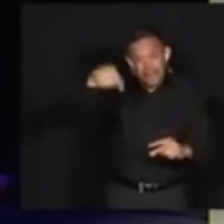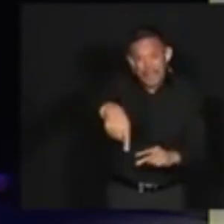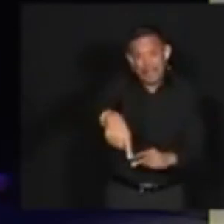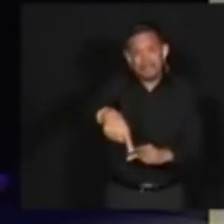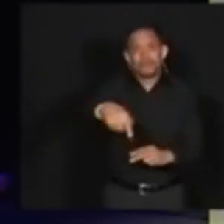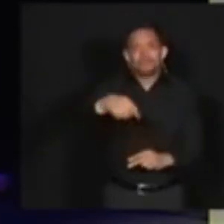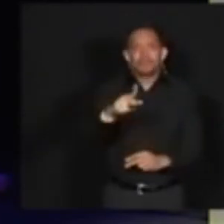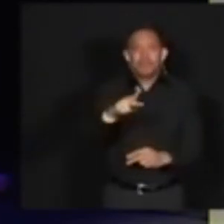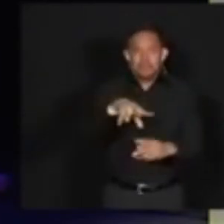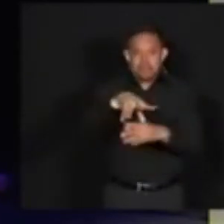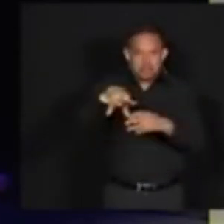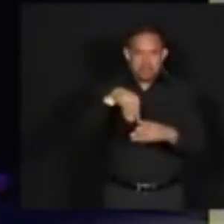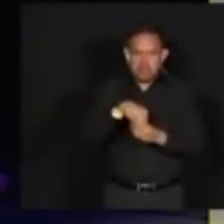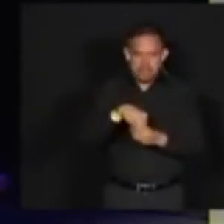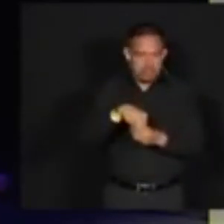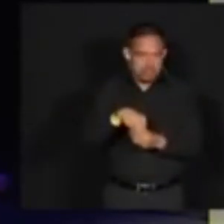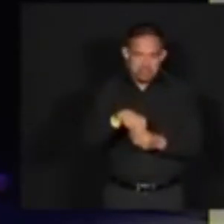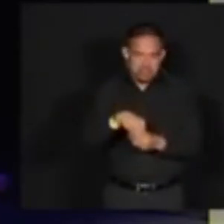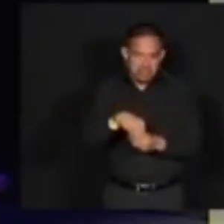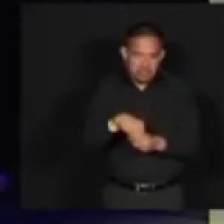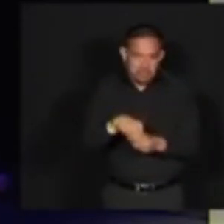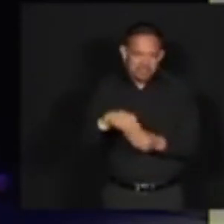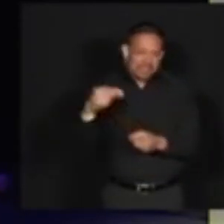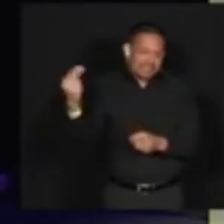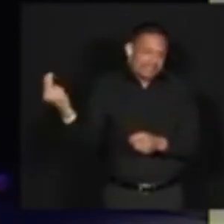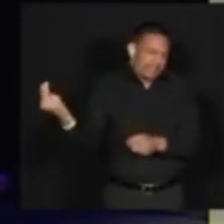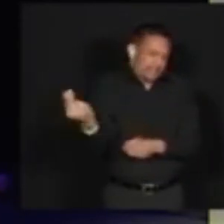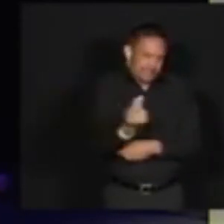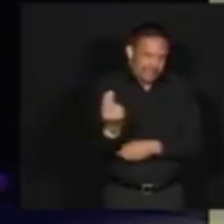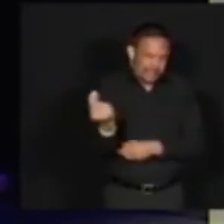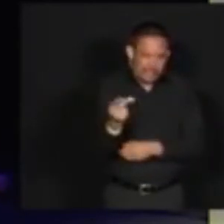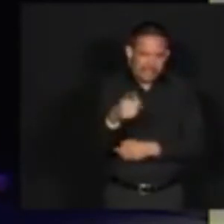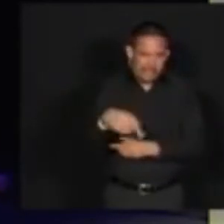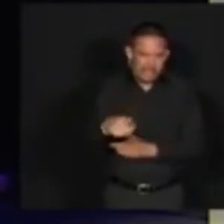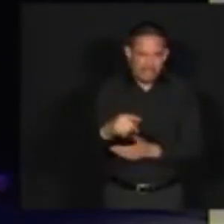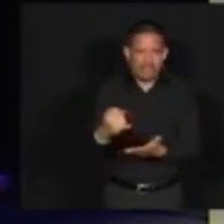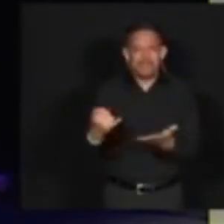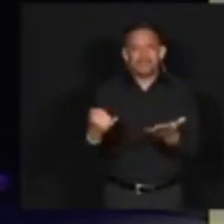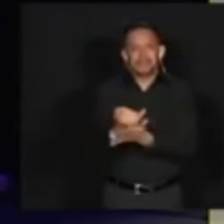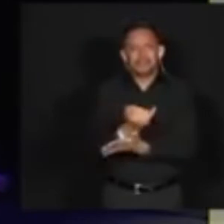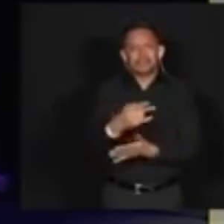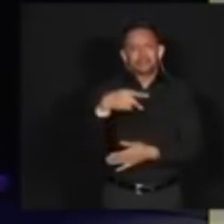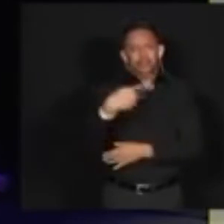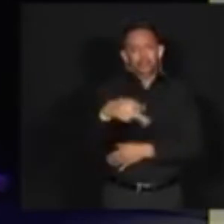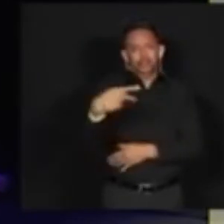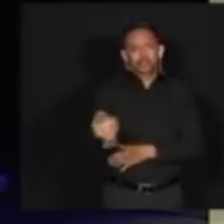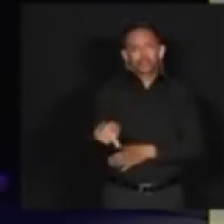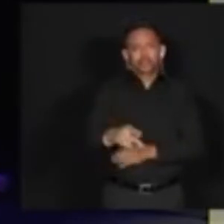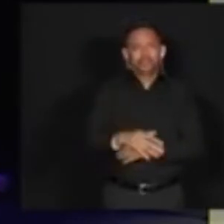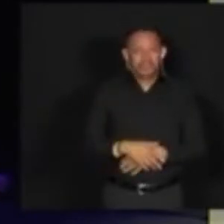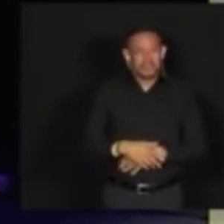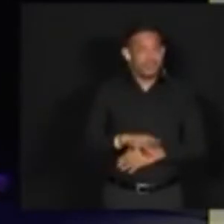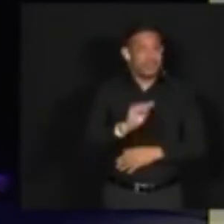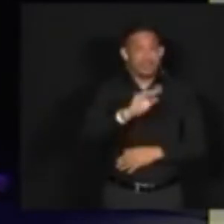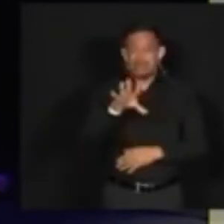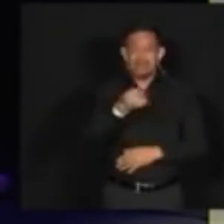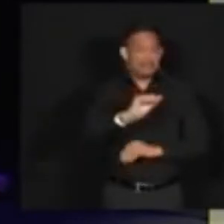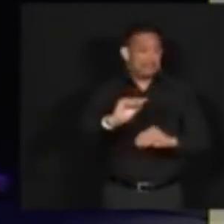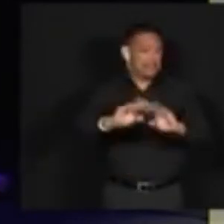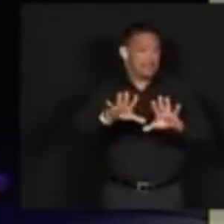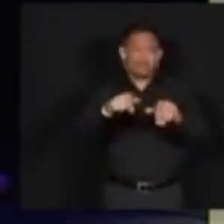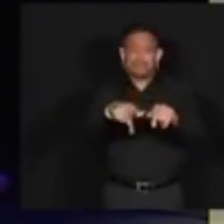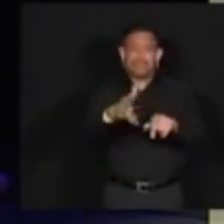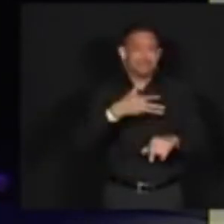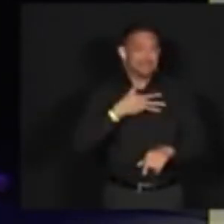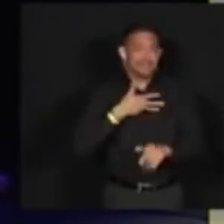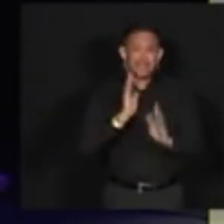que no es completo nunca. Era necesario que las decisiones fuesen de las comunidades, claramente definidas y